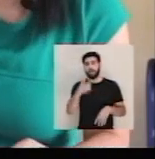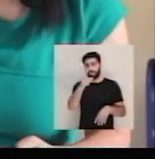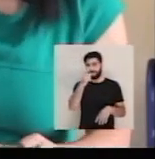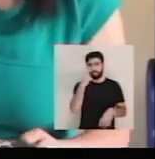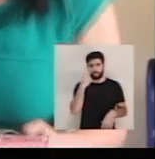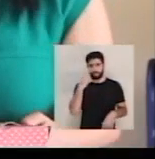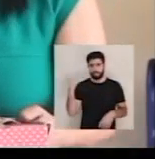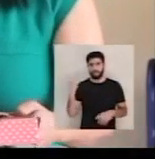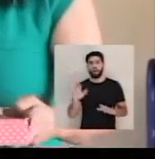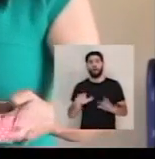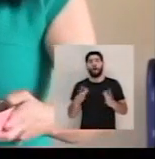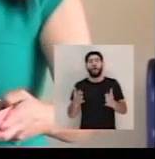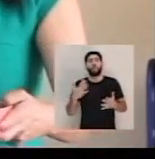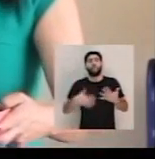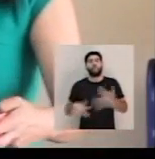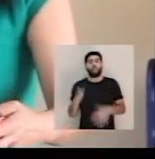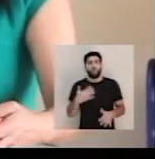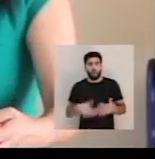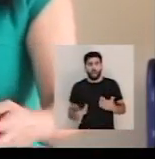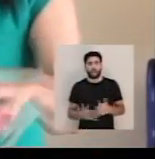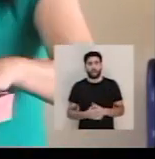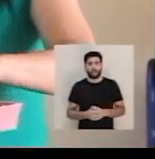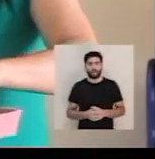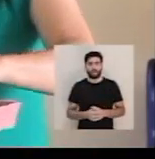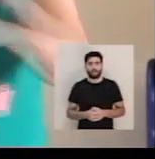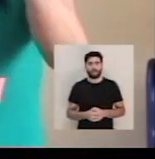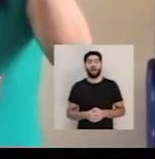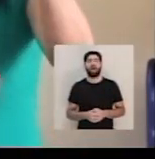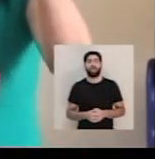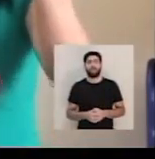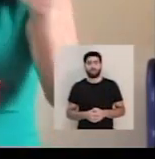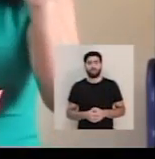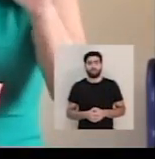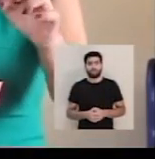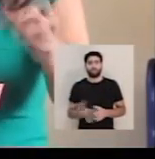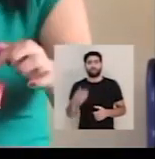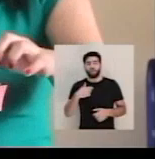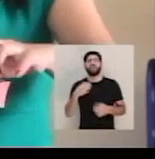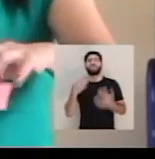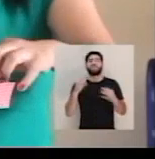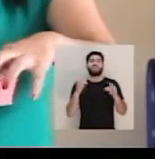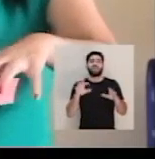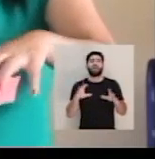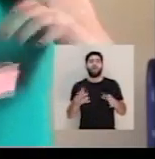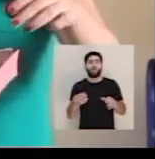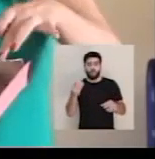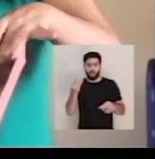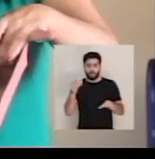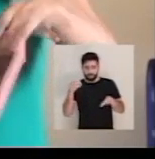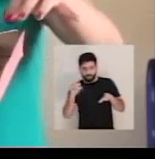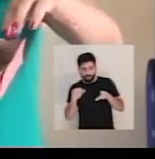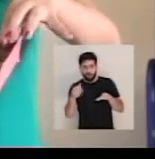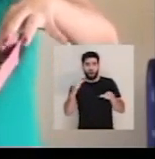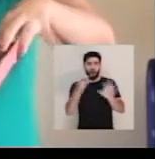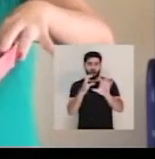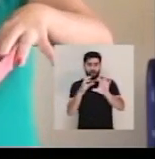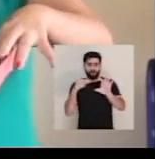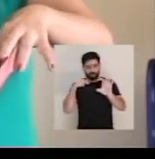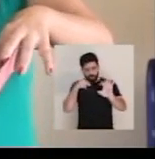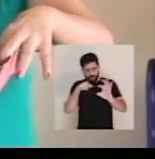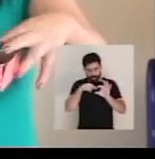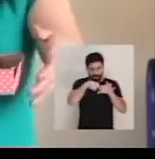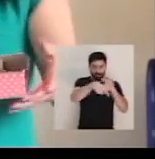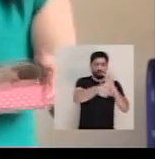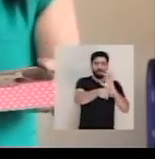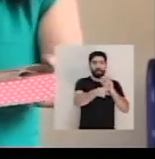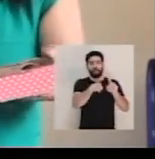el tapón acá. Y lo que tengo que hacer es ir pasándolo por cada cilindro de